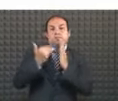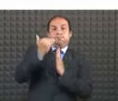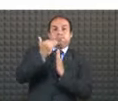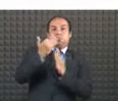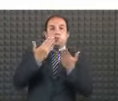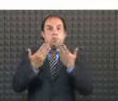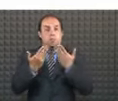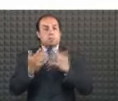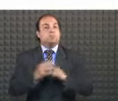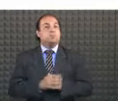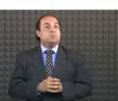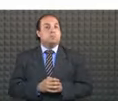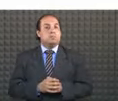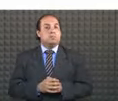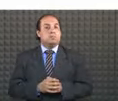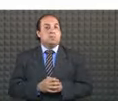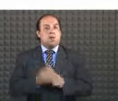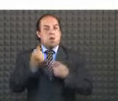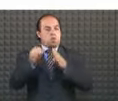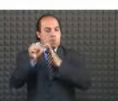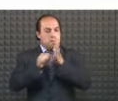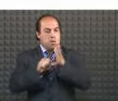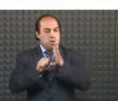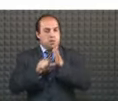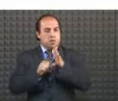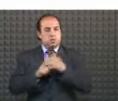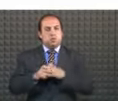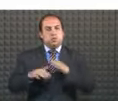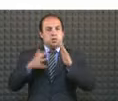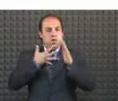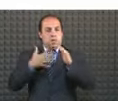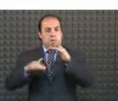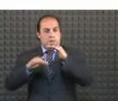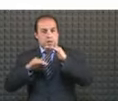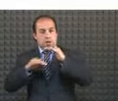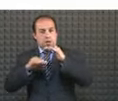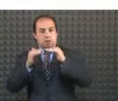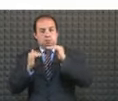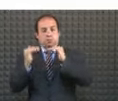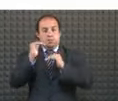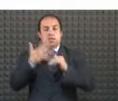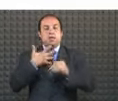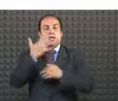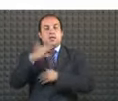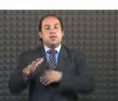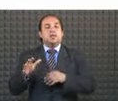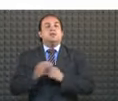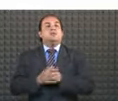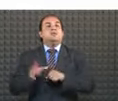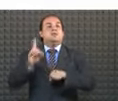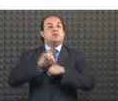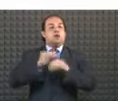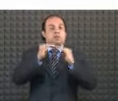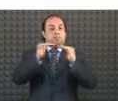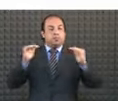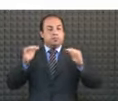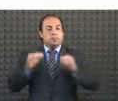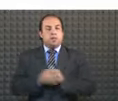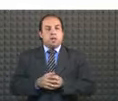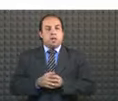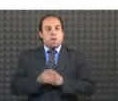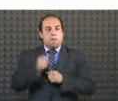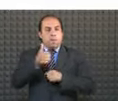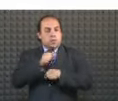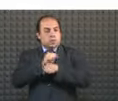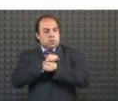estaban hace un par de meses en nuestro momento más bajo, llevamos ya cerca de 10 días de estabilidad en los ingresos. Ligeramente a la alza, pero muy